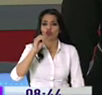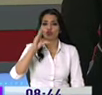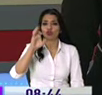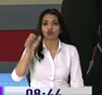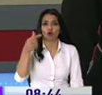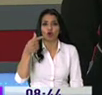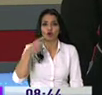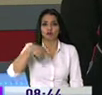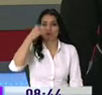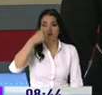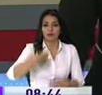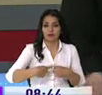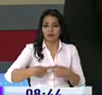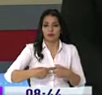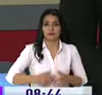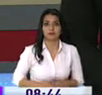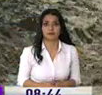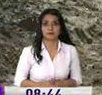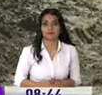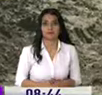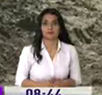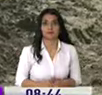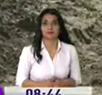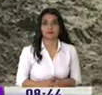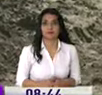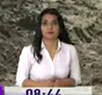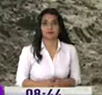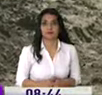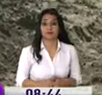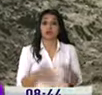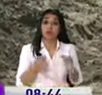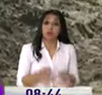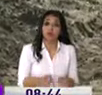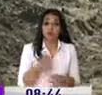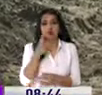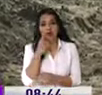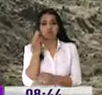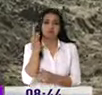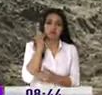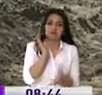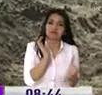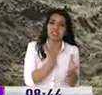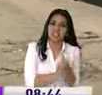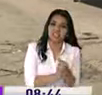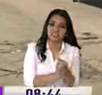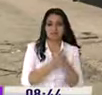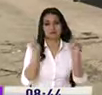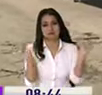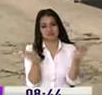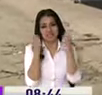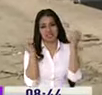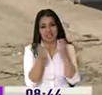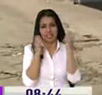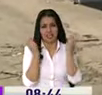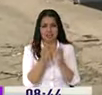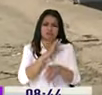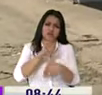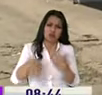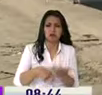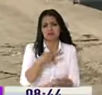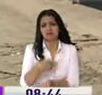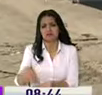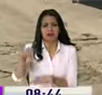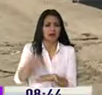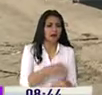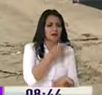Quito. Era el festejo en la casa del novio por los recién casados. La celebración estaba en su máximo esplendor. Los invitados